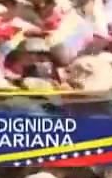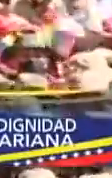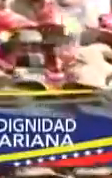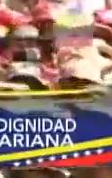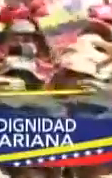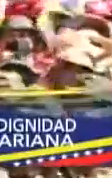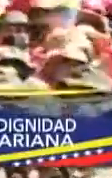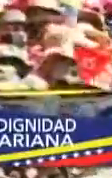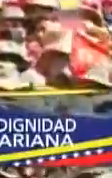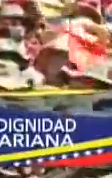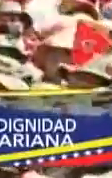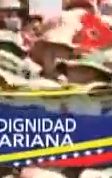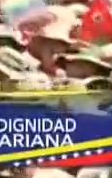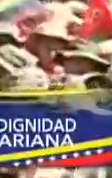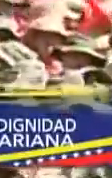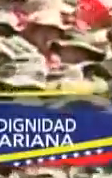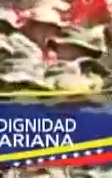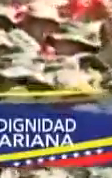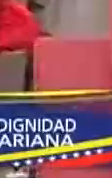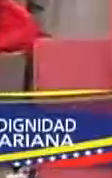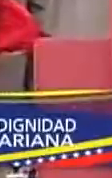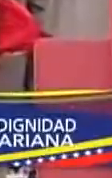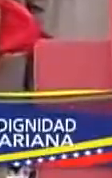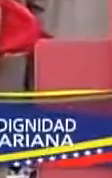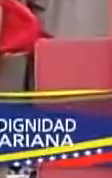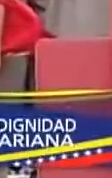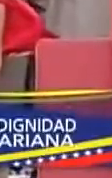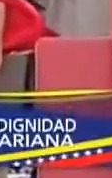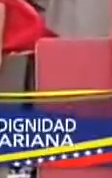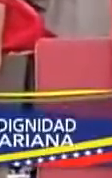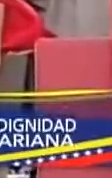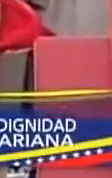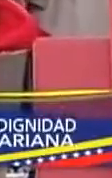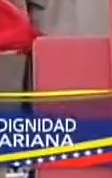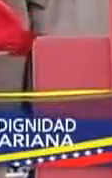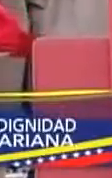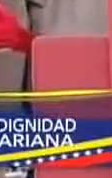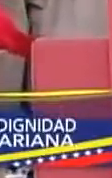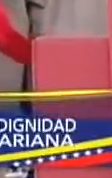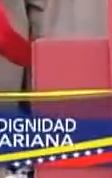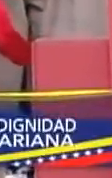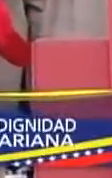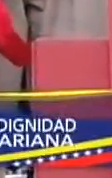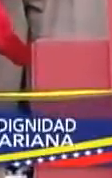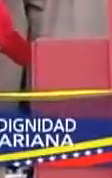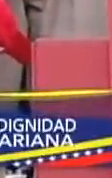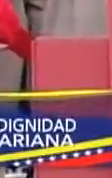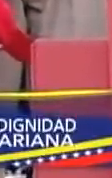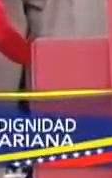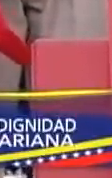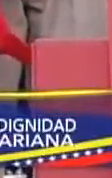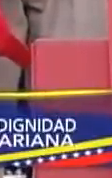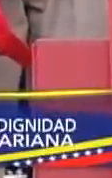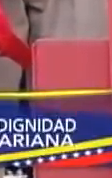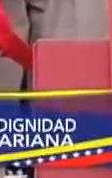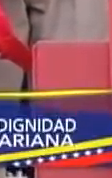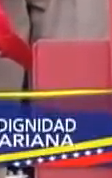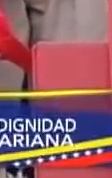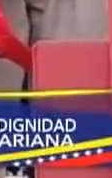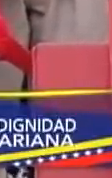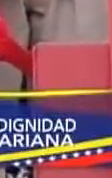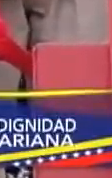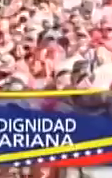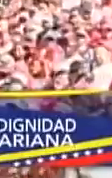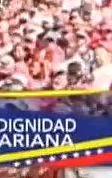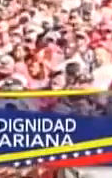Y ese valor, que antes era individual, ese valor de la lealtad se transformó en un